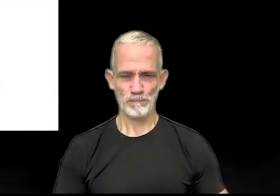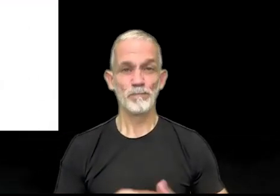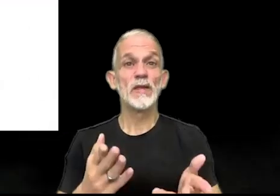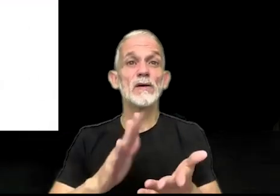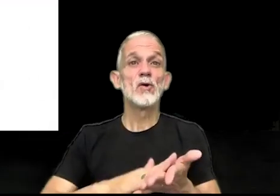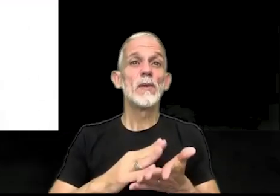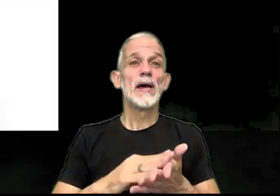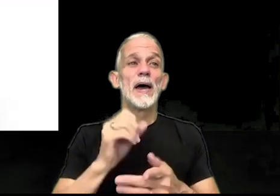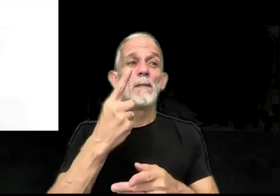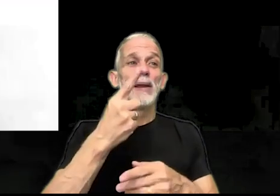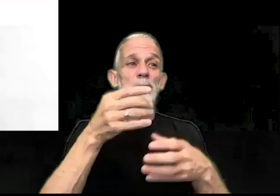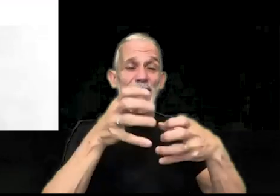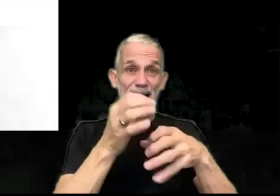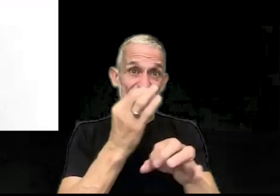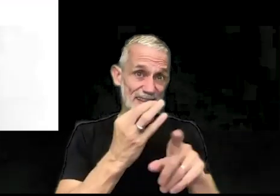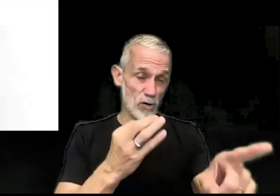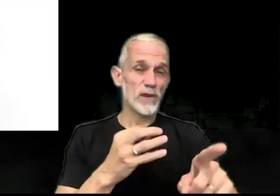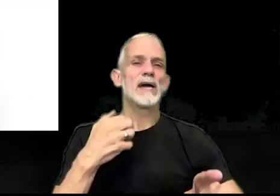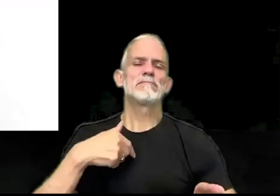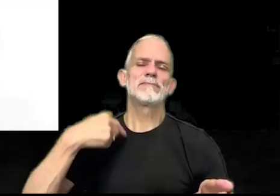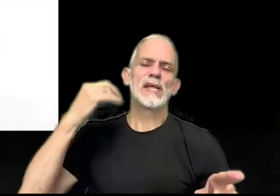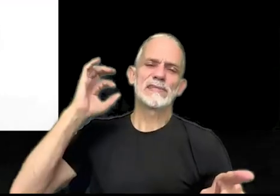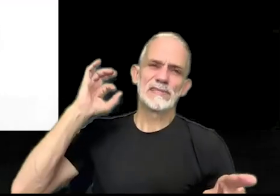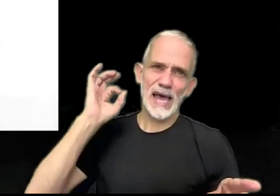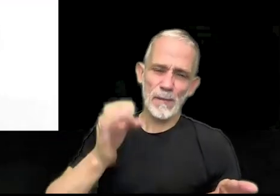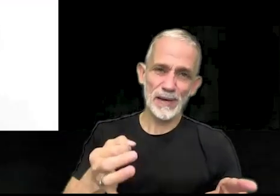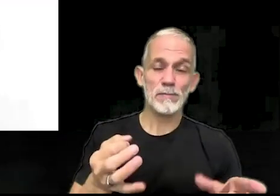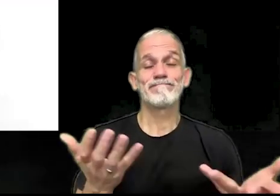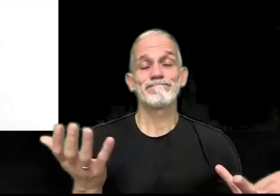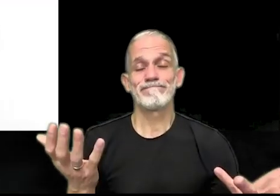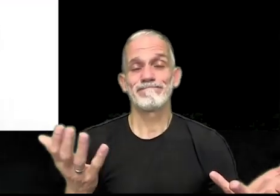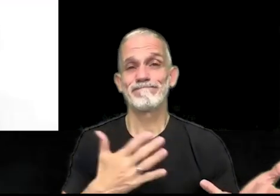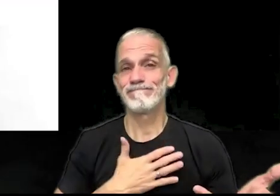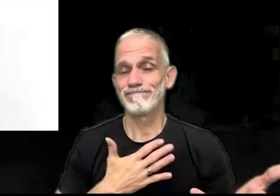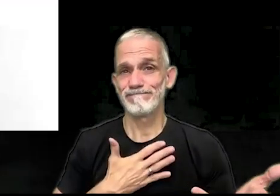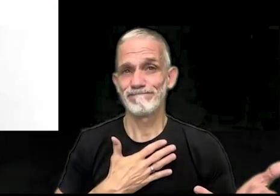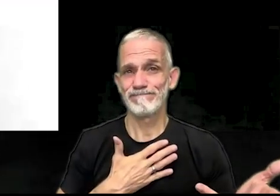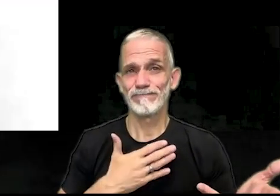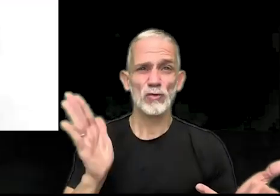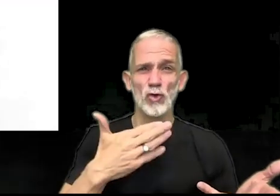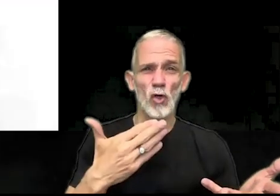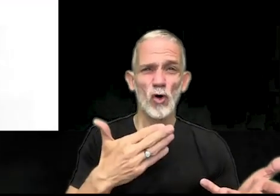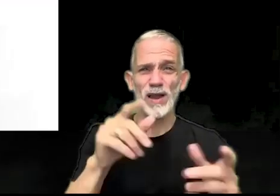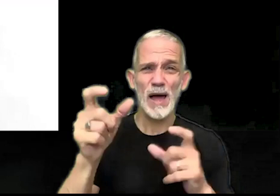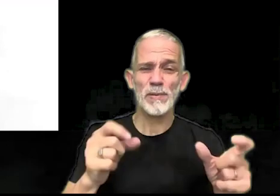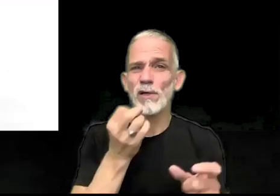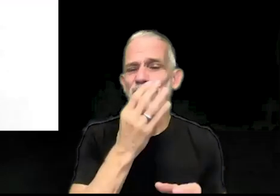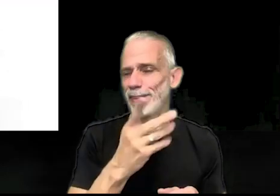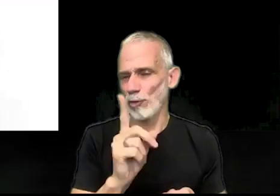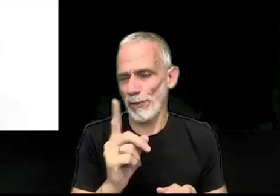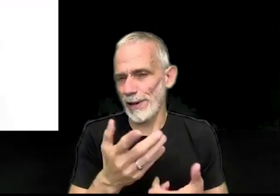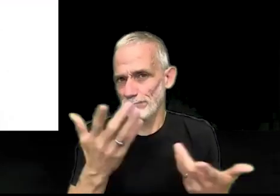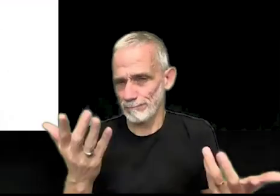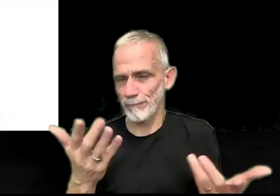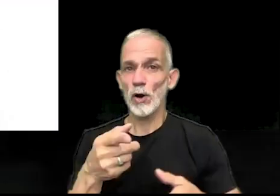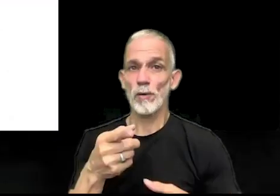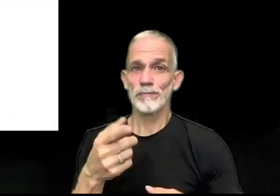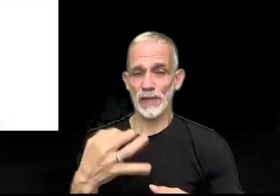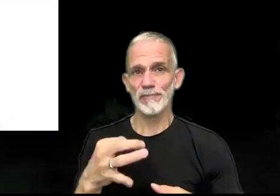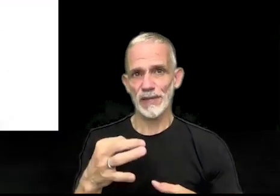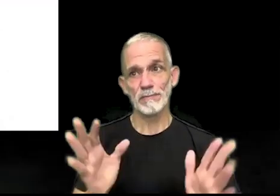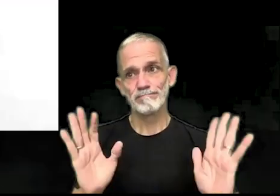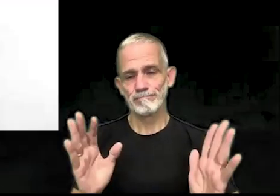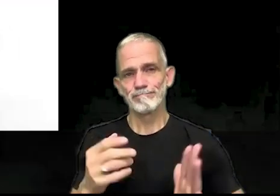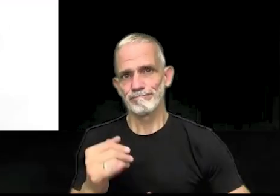En materia de primera categoría, sabemos que lamentablemente no todos los contribuyentes lo declaran, pero sí tengo